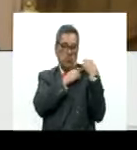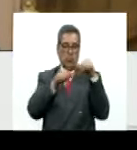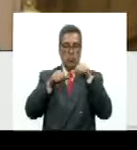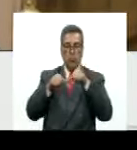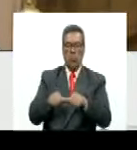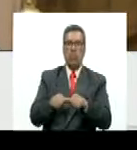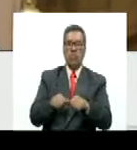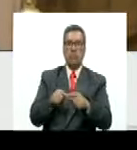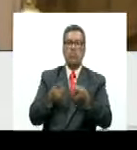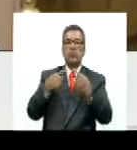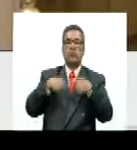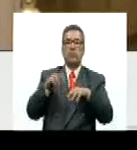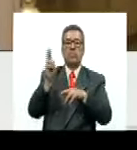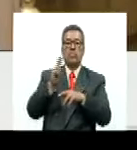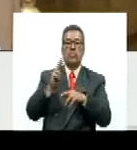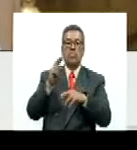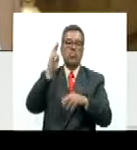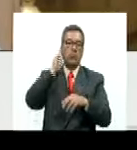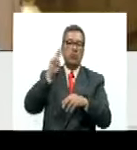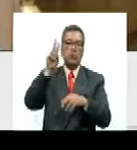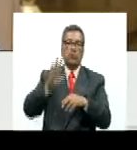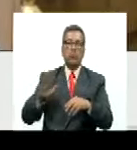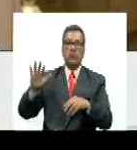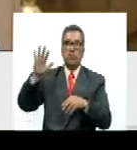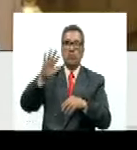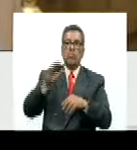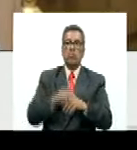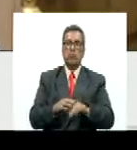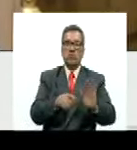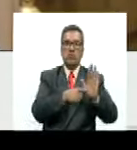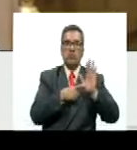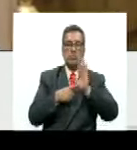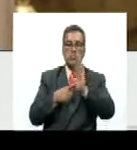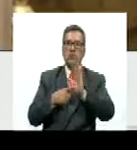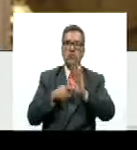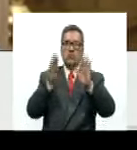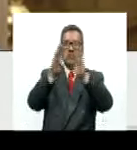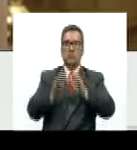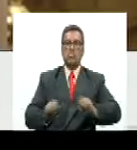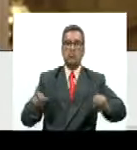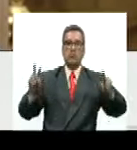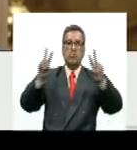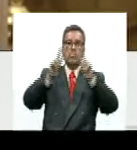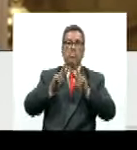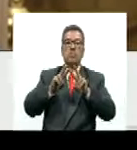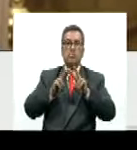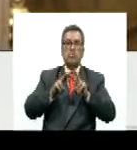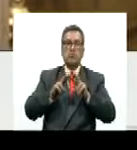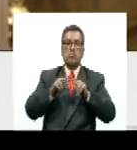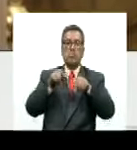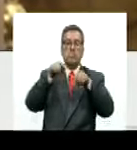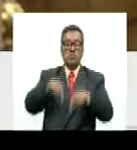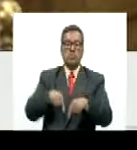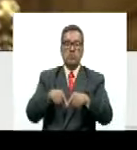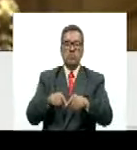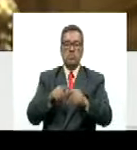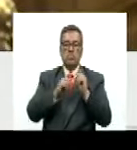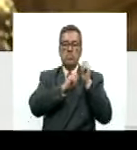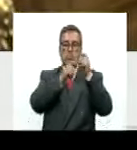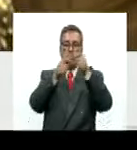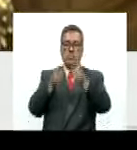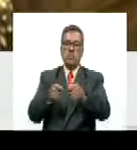permanente alterno de la República Bolivariana de Venezuela ante las Naciones Unidas, para aceptar la